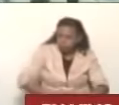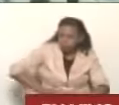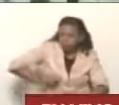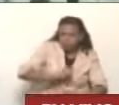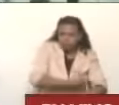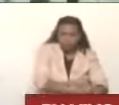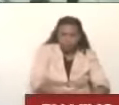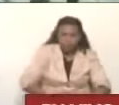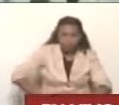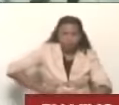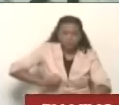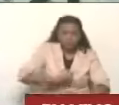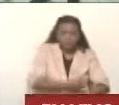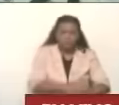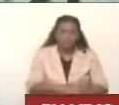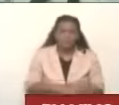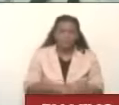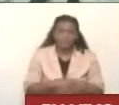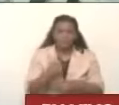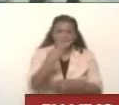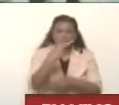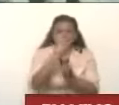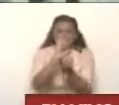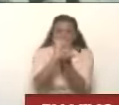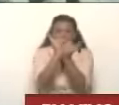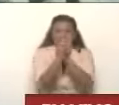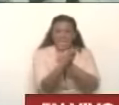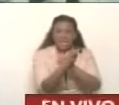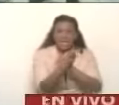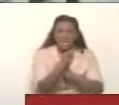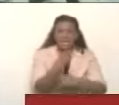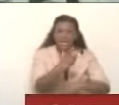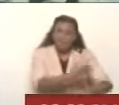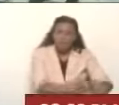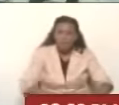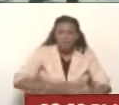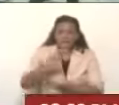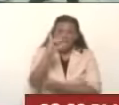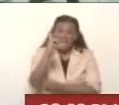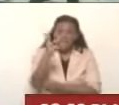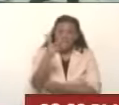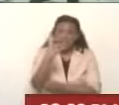que le ven la barriga, ¿cómo se llama? El ecosonograma.